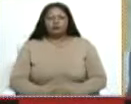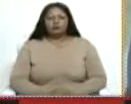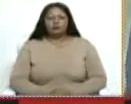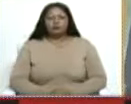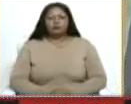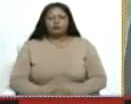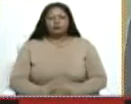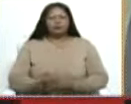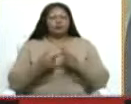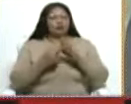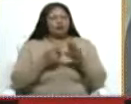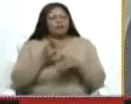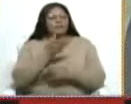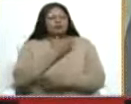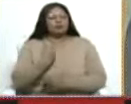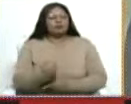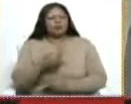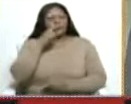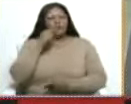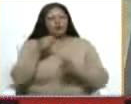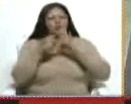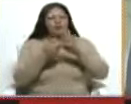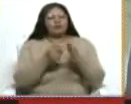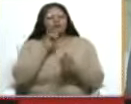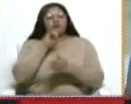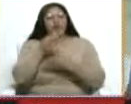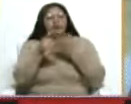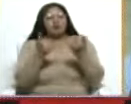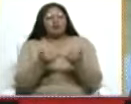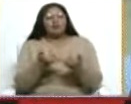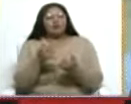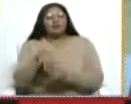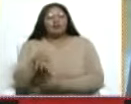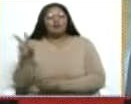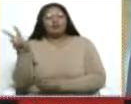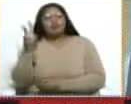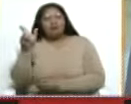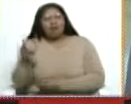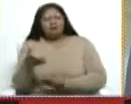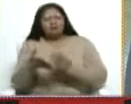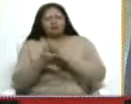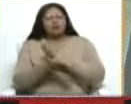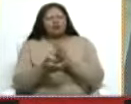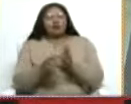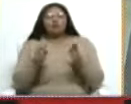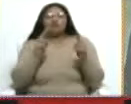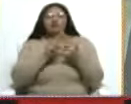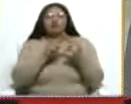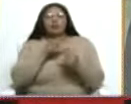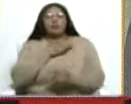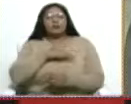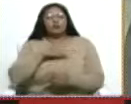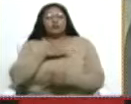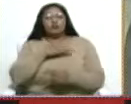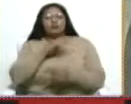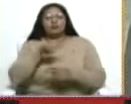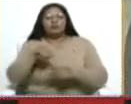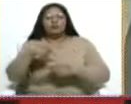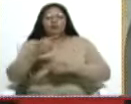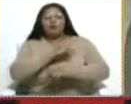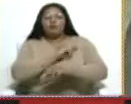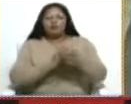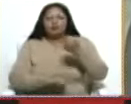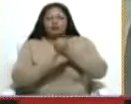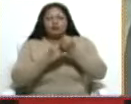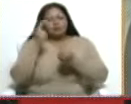vértices que destaca el jefe de Estado, que anunciaba el jefe de Estado venezolano, cuando dio a conocer esta gran misión y después lo fortaleció el